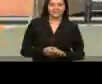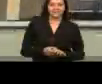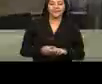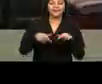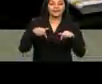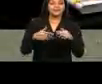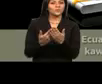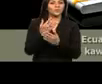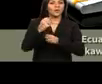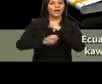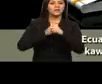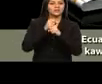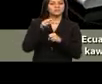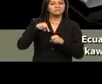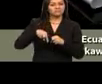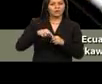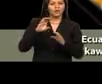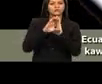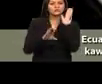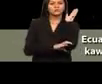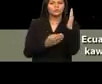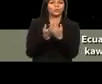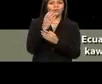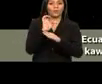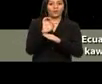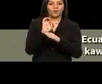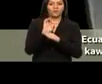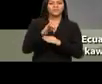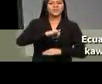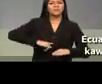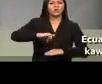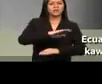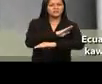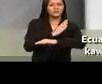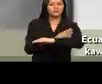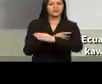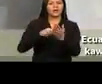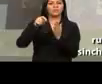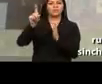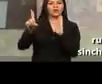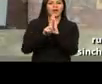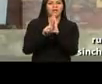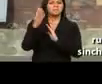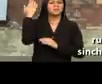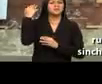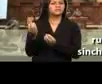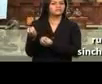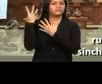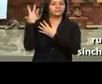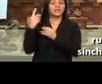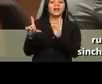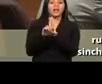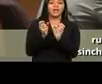En este nuevo año de vigencia de la Constitución del Ecuador, la democracia se fortalece con la aprobación de leyes que dejan el pasado atrás.